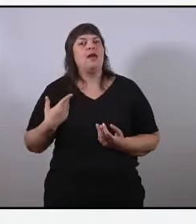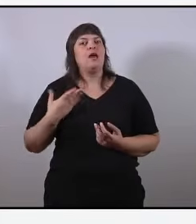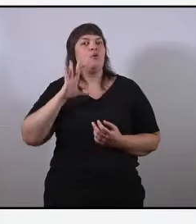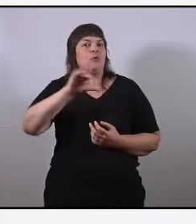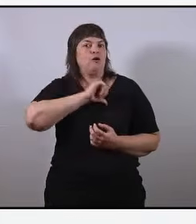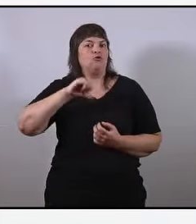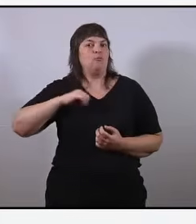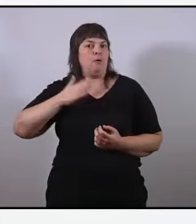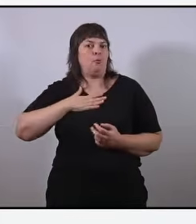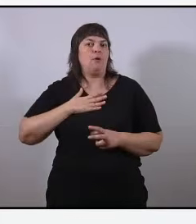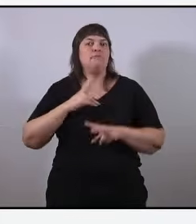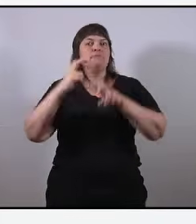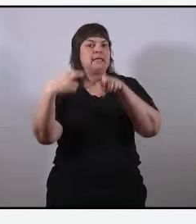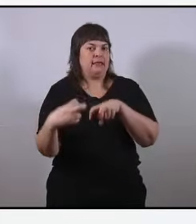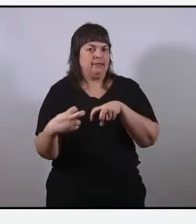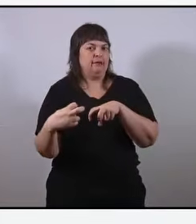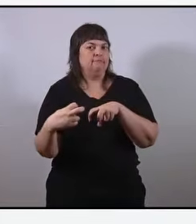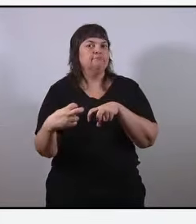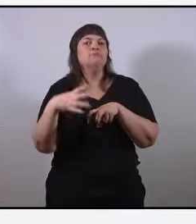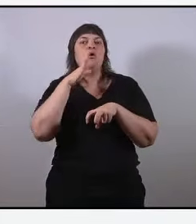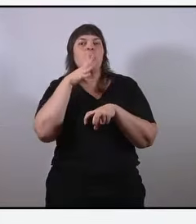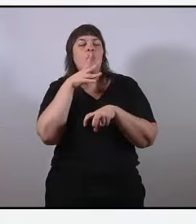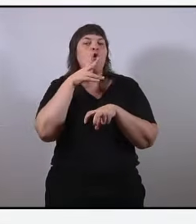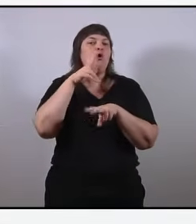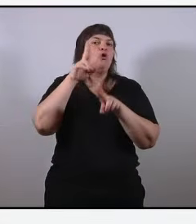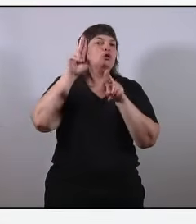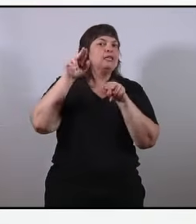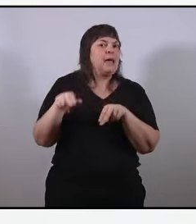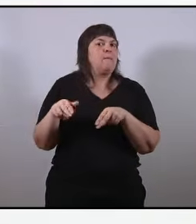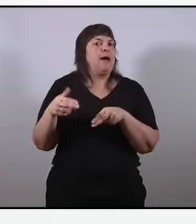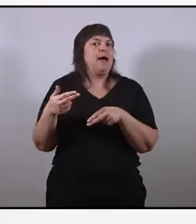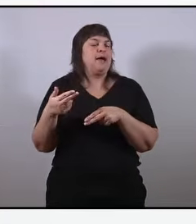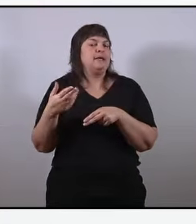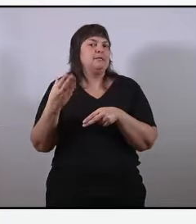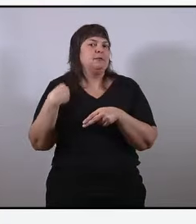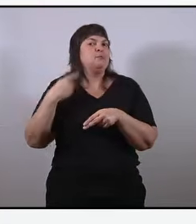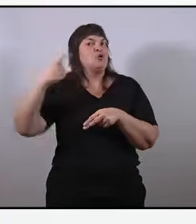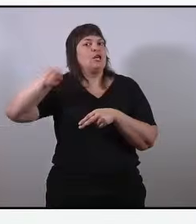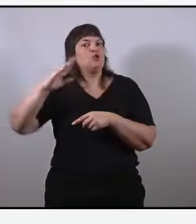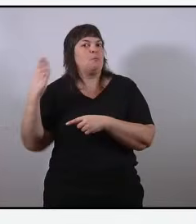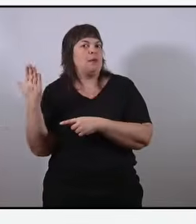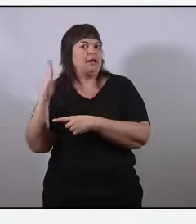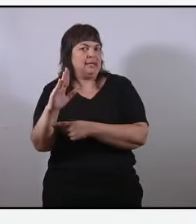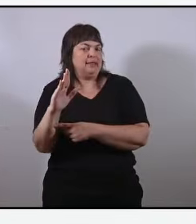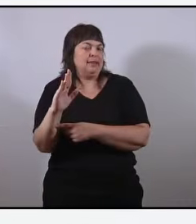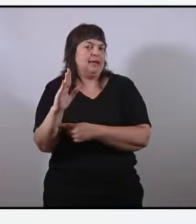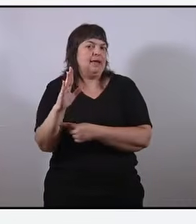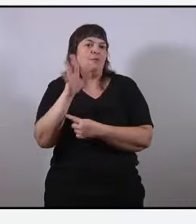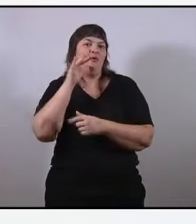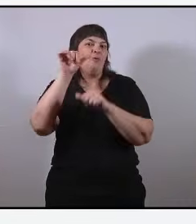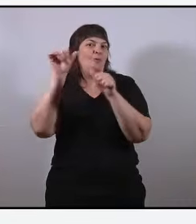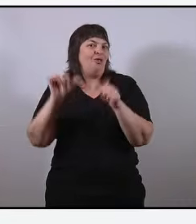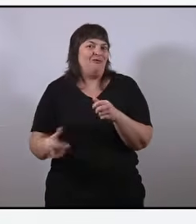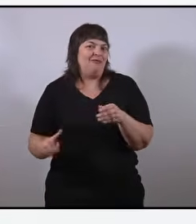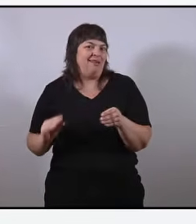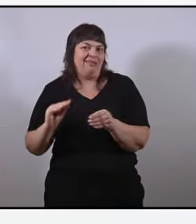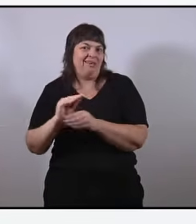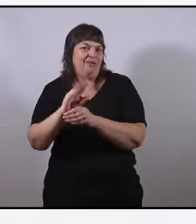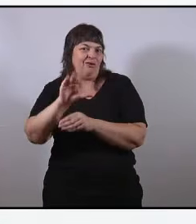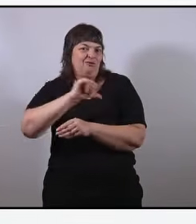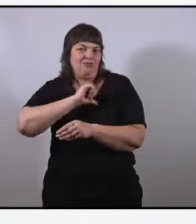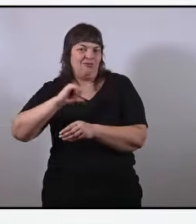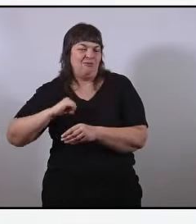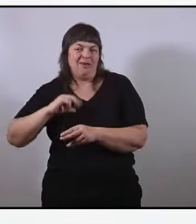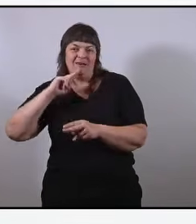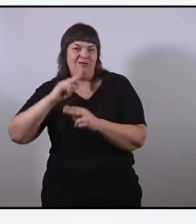comunidad autónoma para abordar algunas cuestiones de eso que han presentado, que no se puede llamar modelo de financiación autonómica,